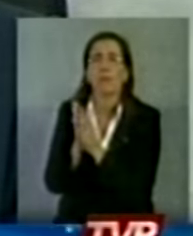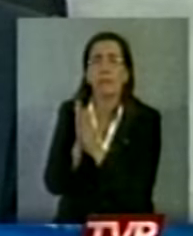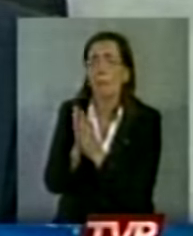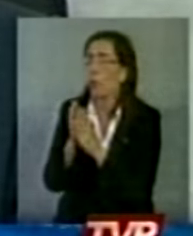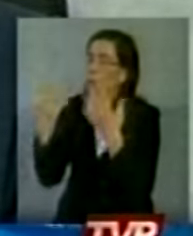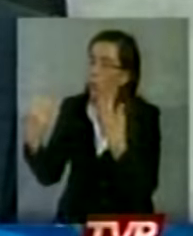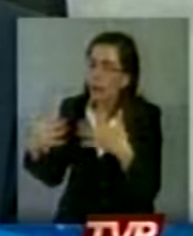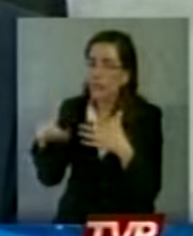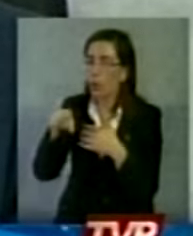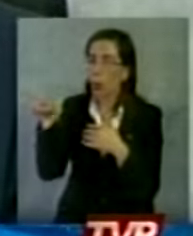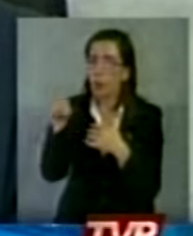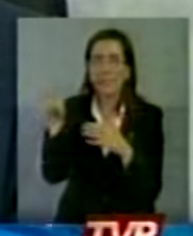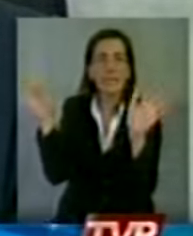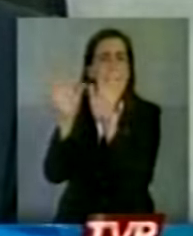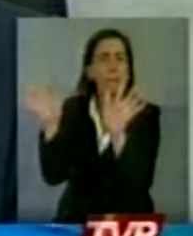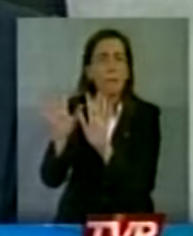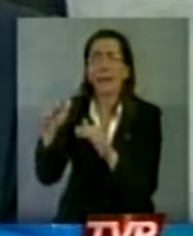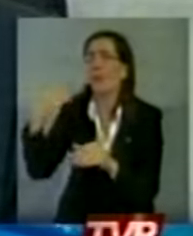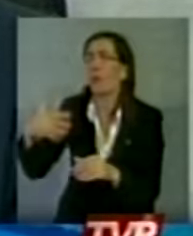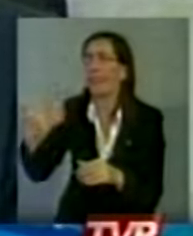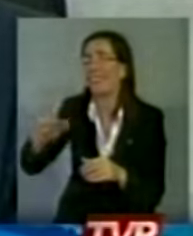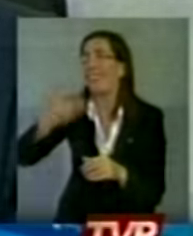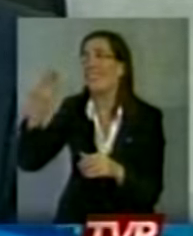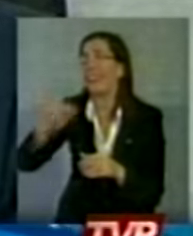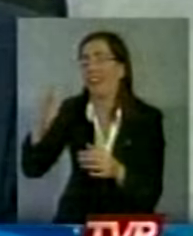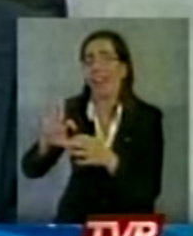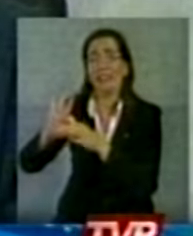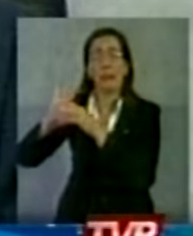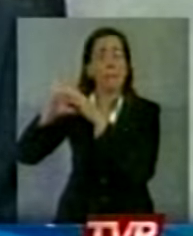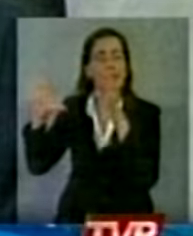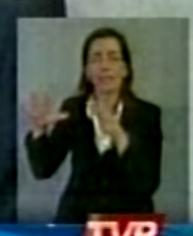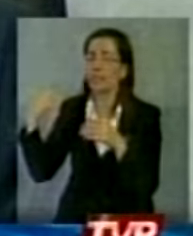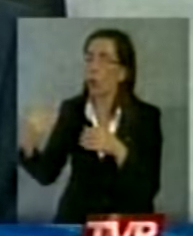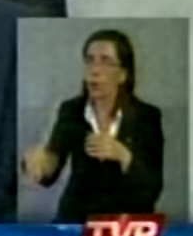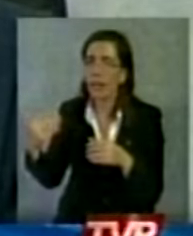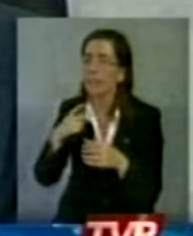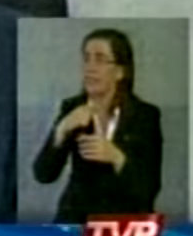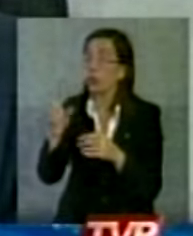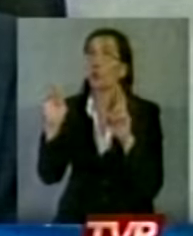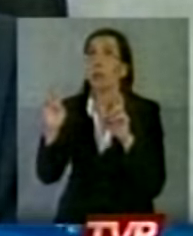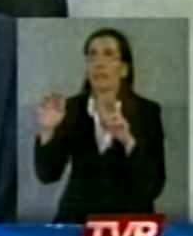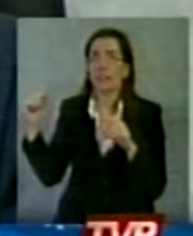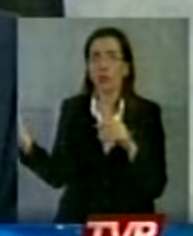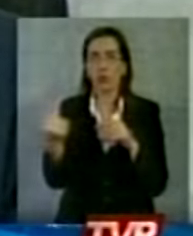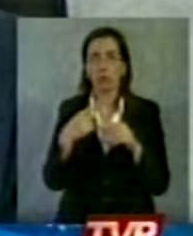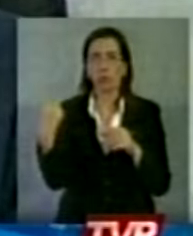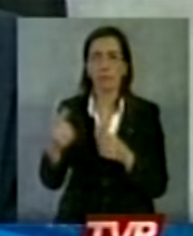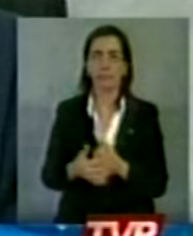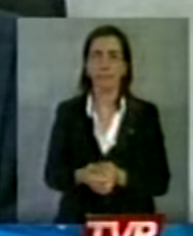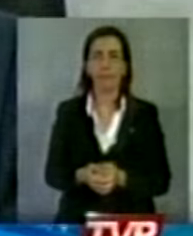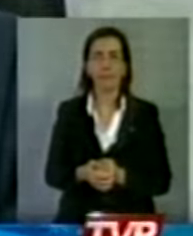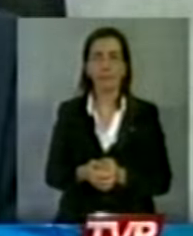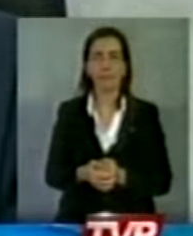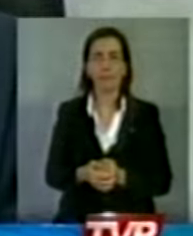cuanto esfuerzo puedan para declarar nuestra independencia y asegurar nuestra suerte.